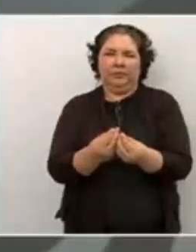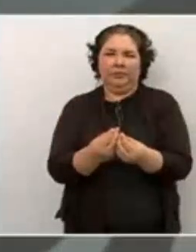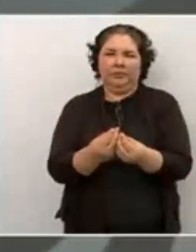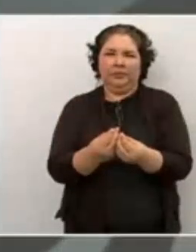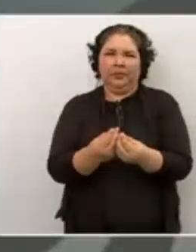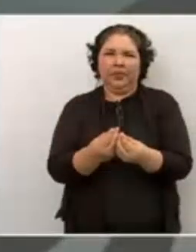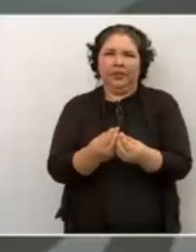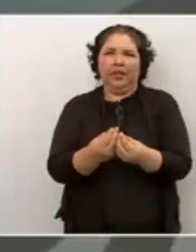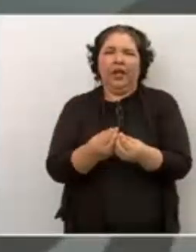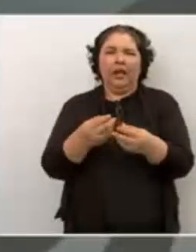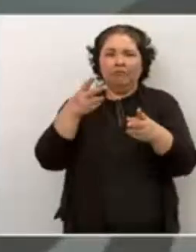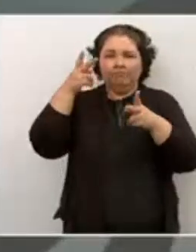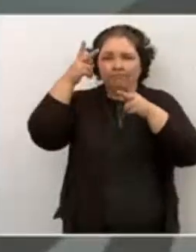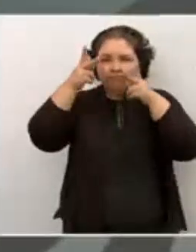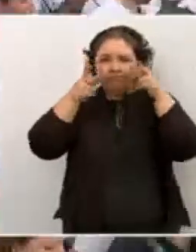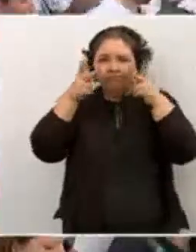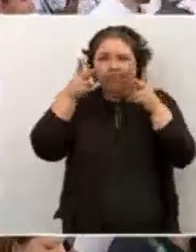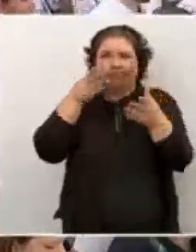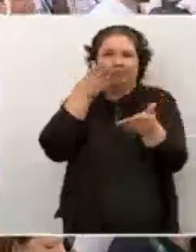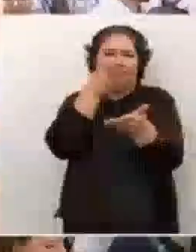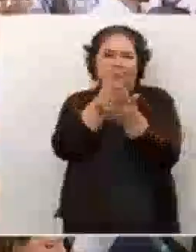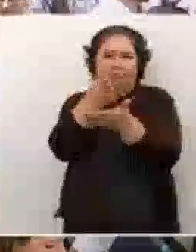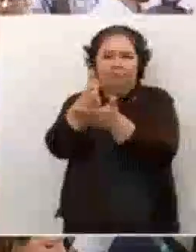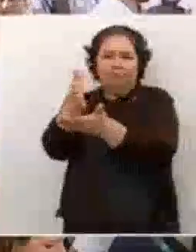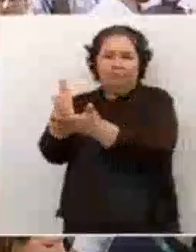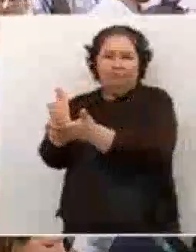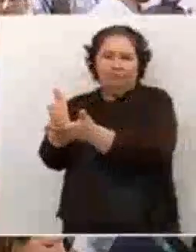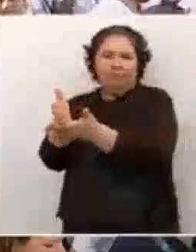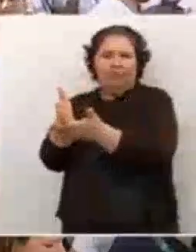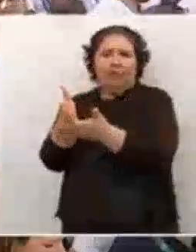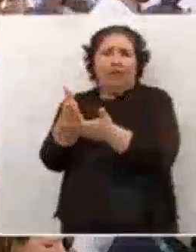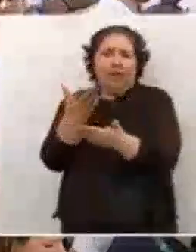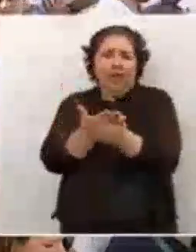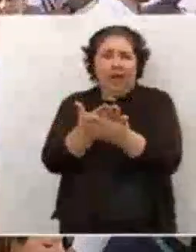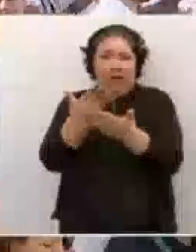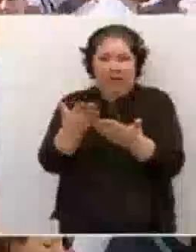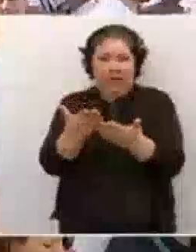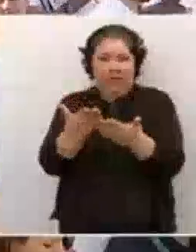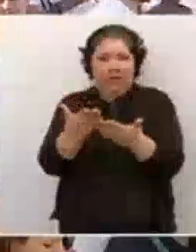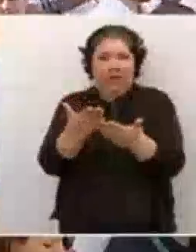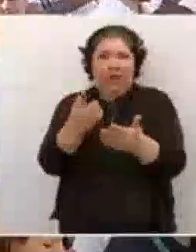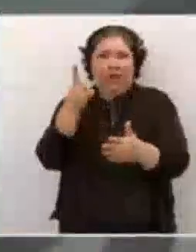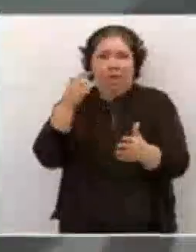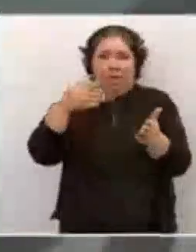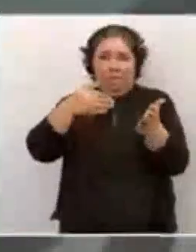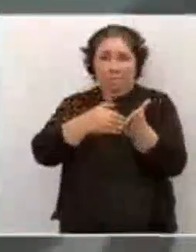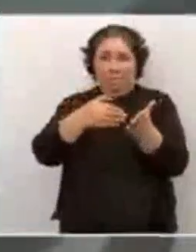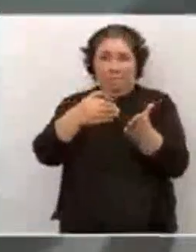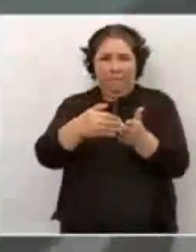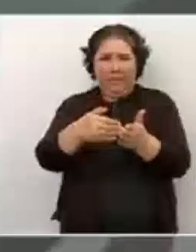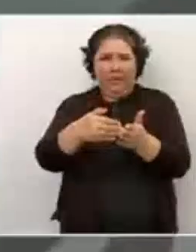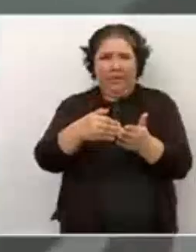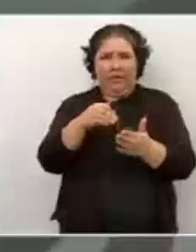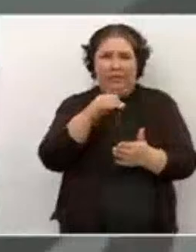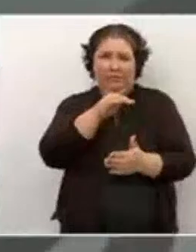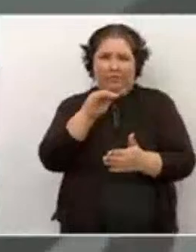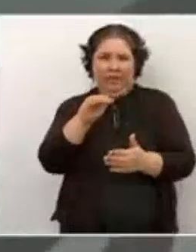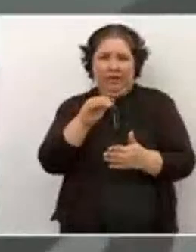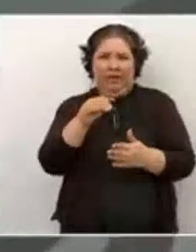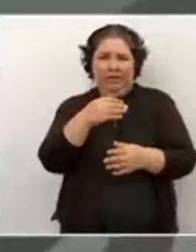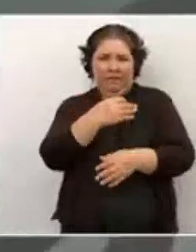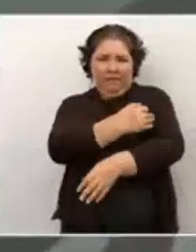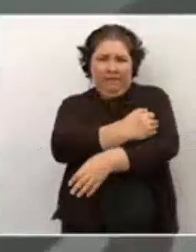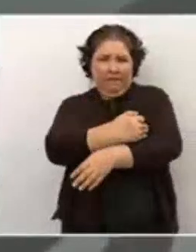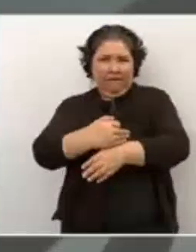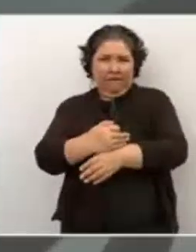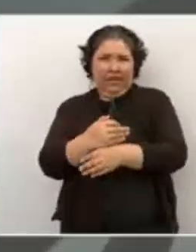han visitado al día de hoy a 1,5 millones de familias en